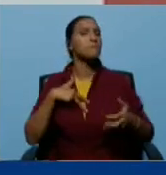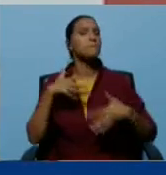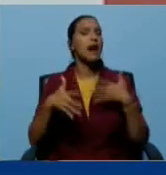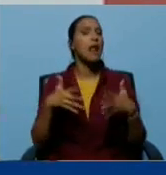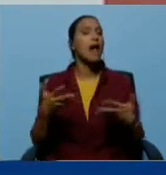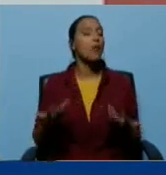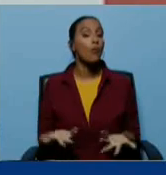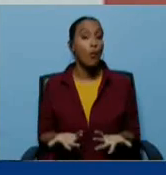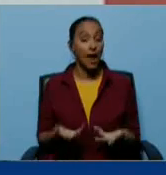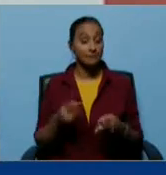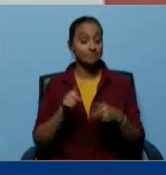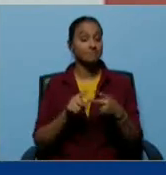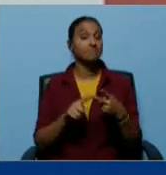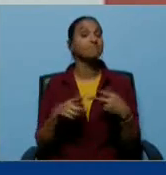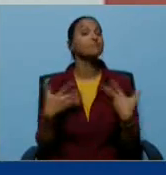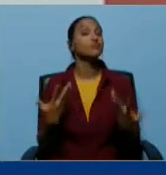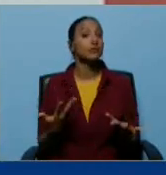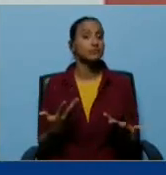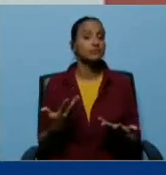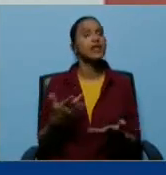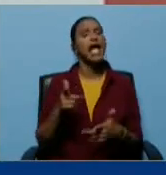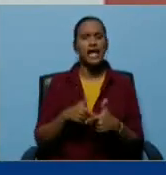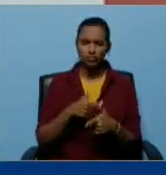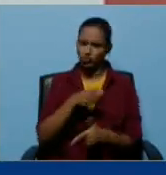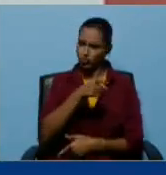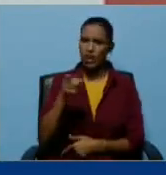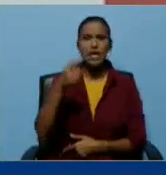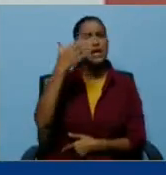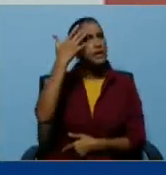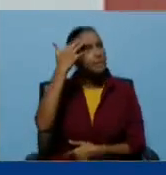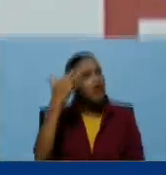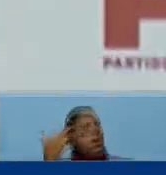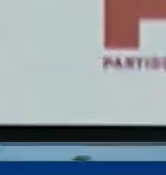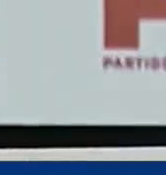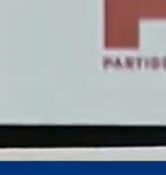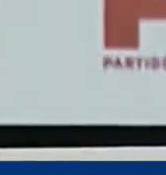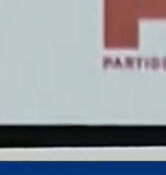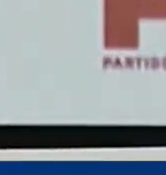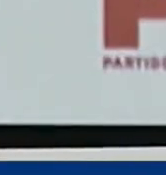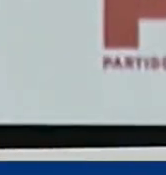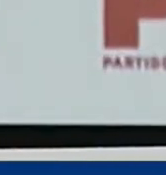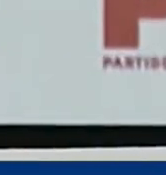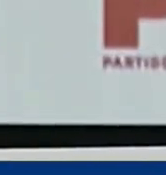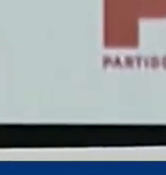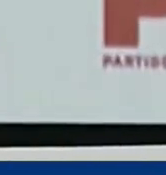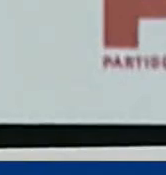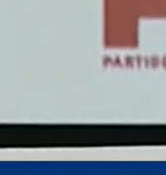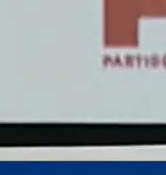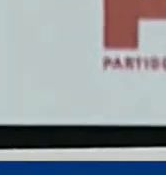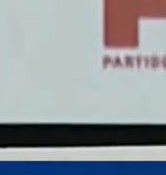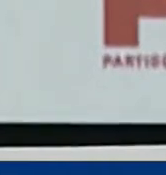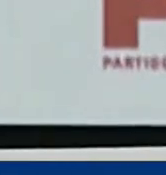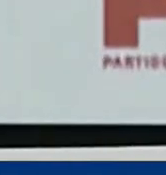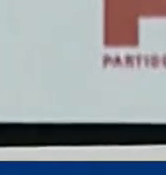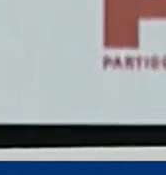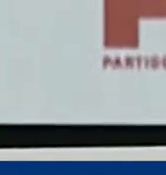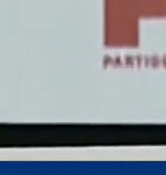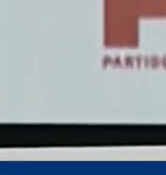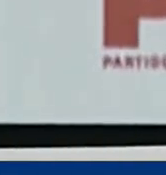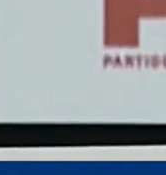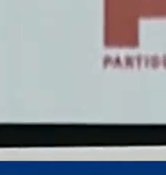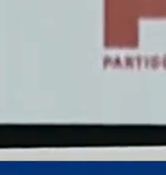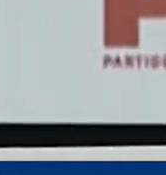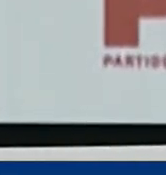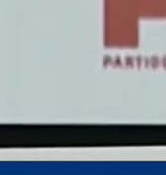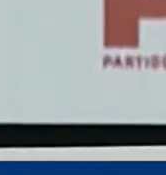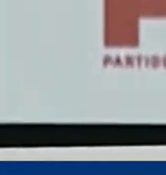Imagínense ustedes, compatriotas, lo que hablábamos ayer. El odio no solo fue contra el pueblo chavista.